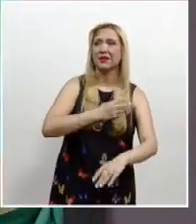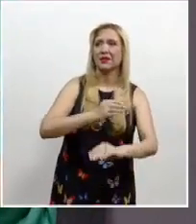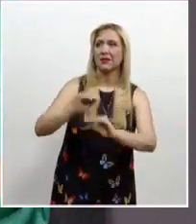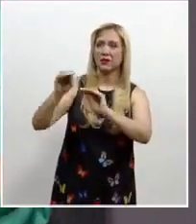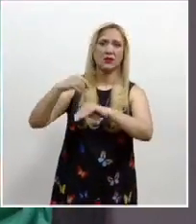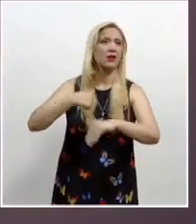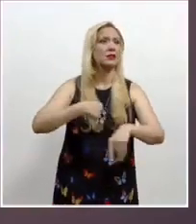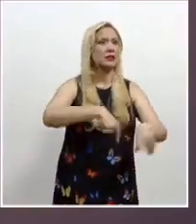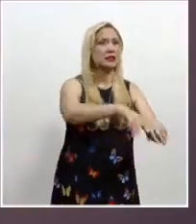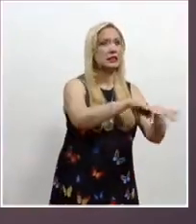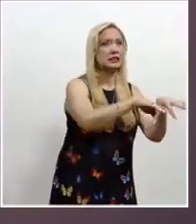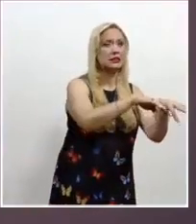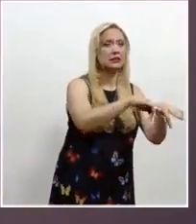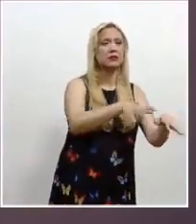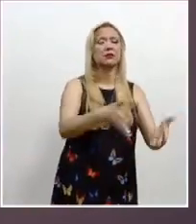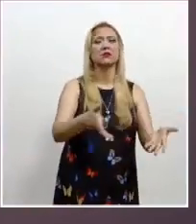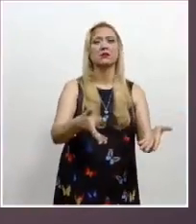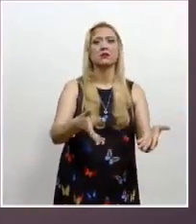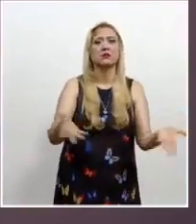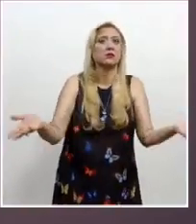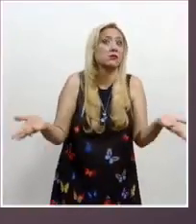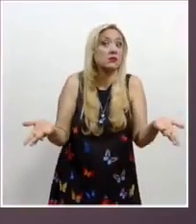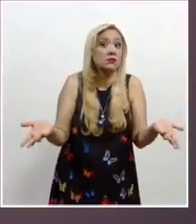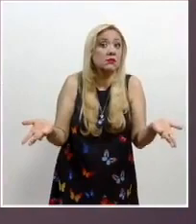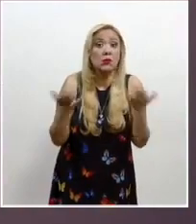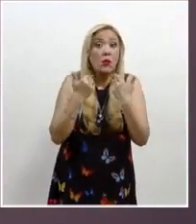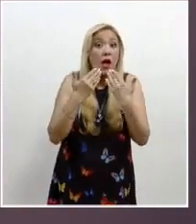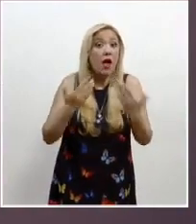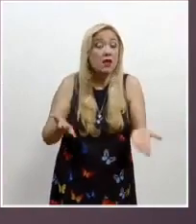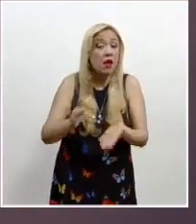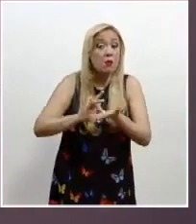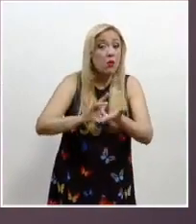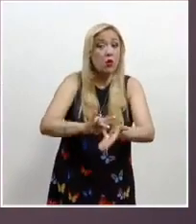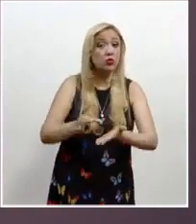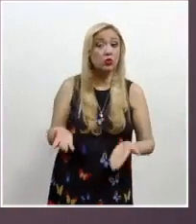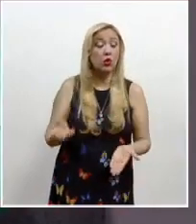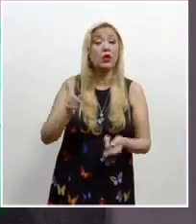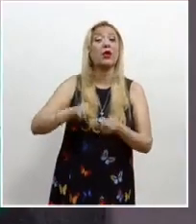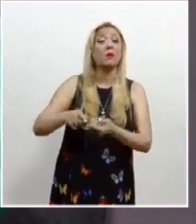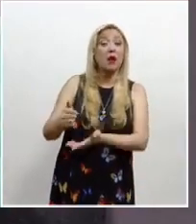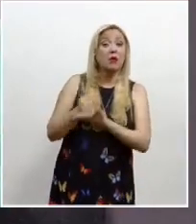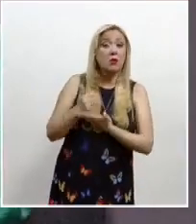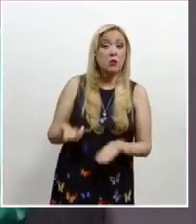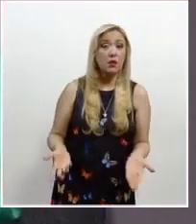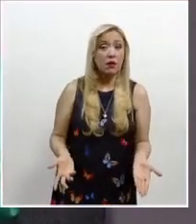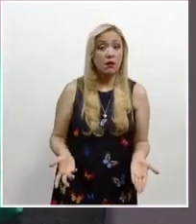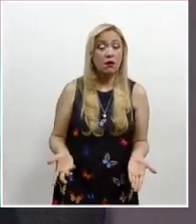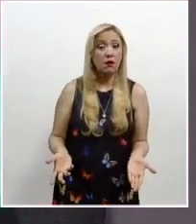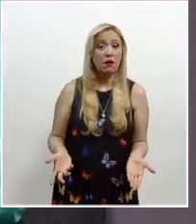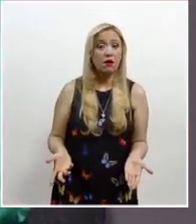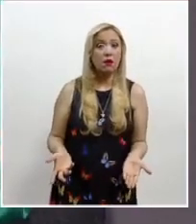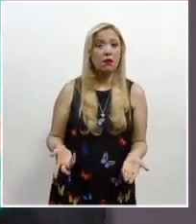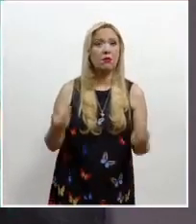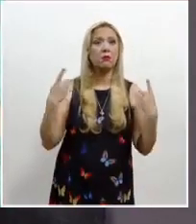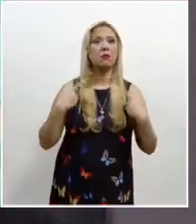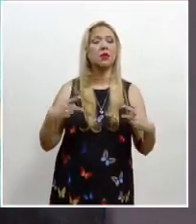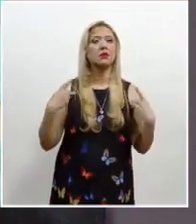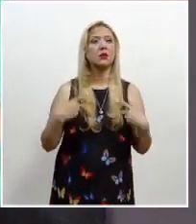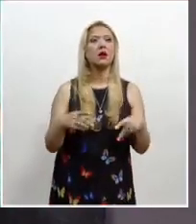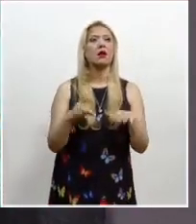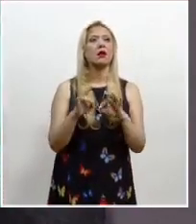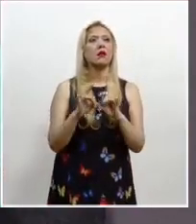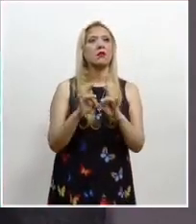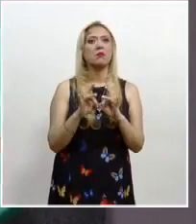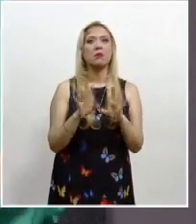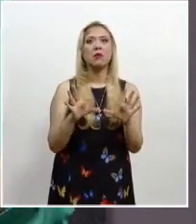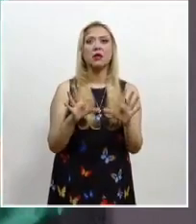otras tareas que no sean de cuidados, o incluso quien realice esas tareas de cuidados con las personas que tienen